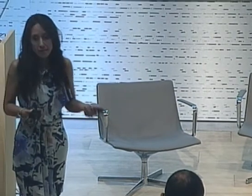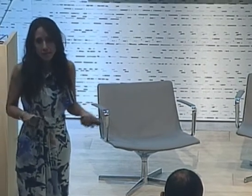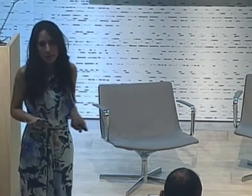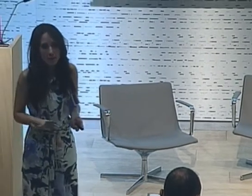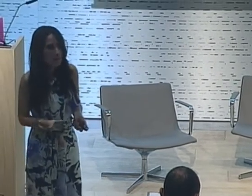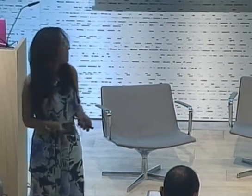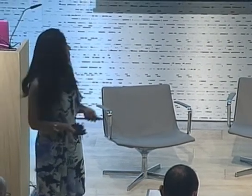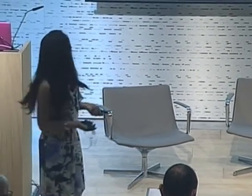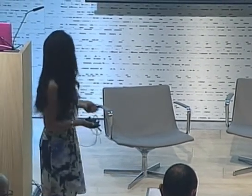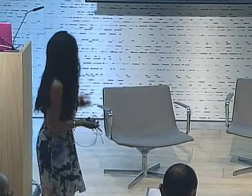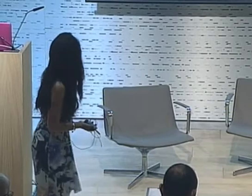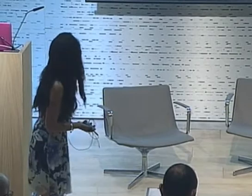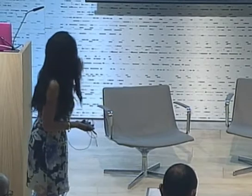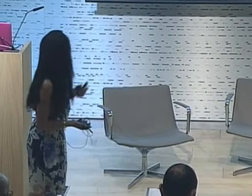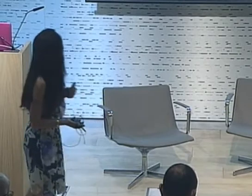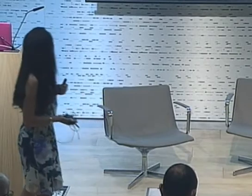que vamos a necesitar.